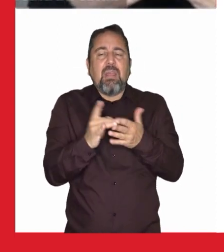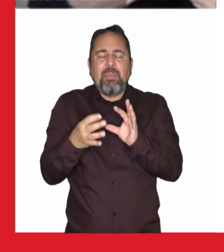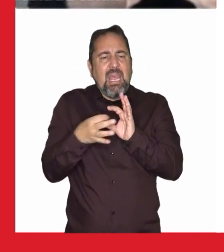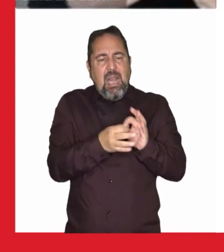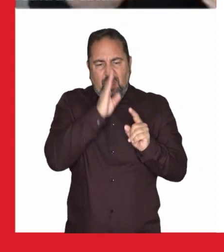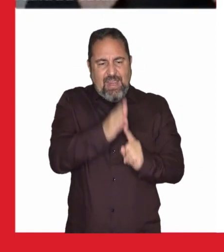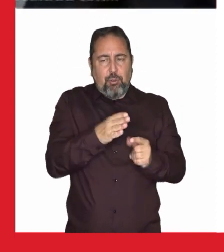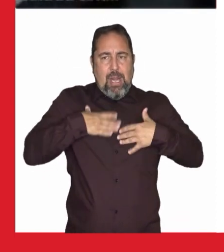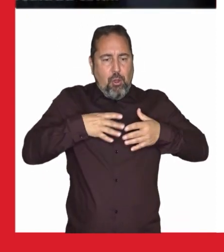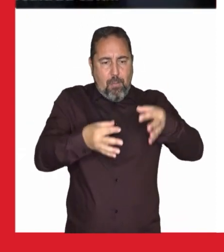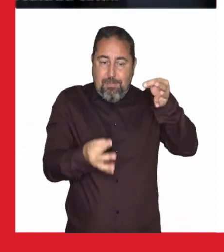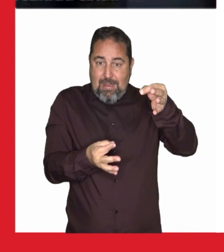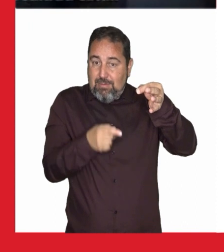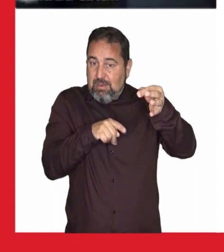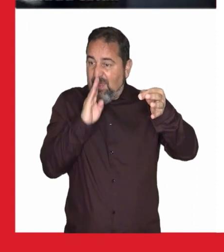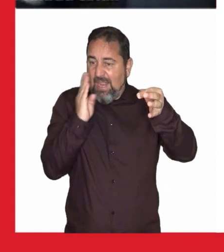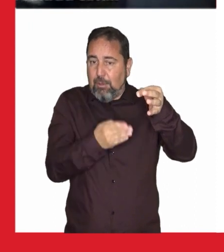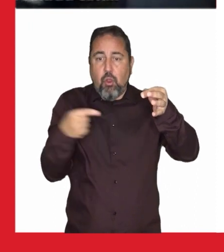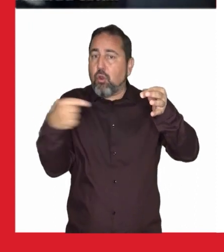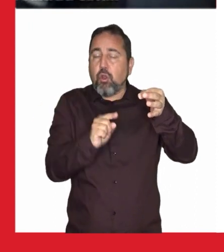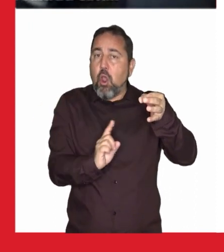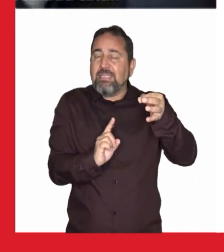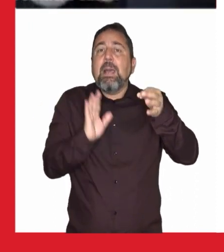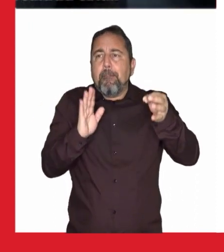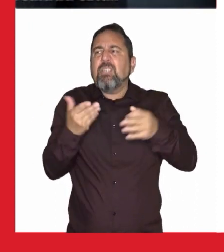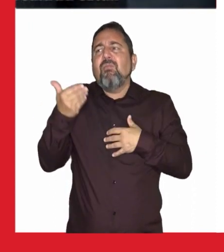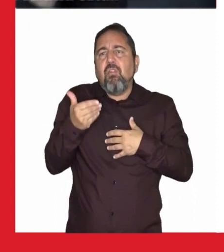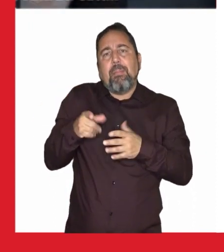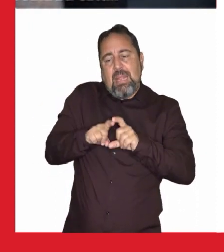que ver con eso que no está estrictamente relacionado con hacer ropa,